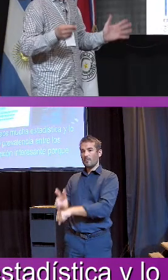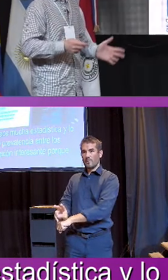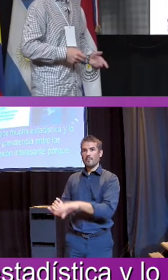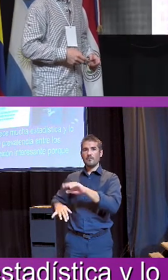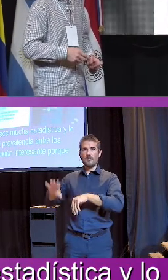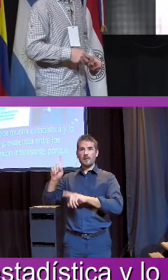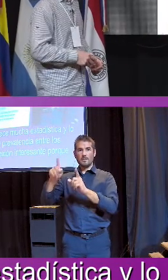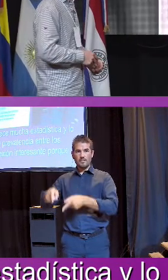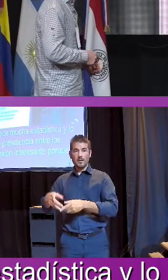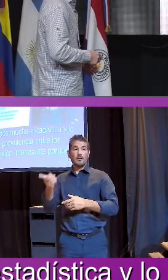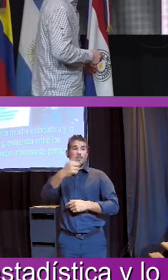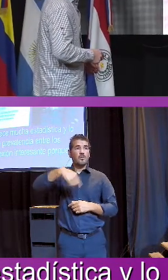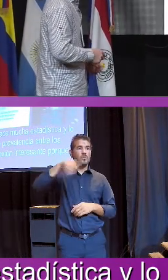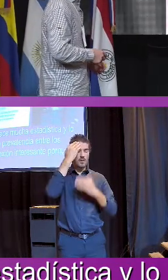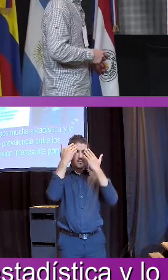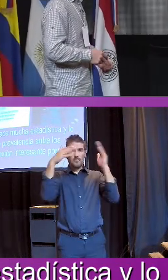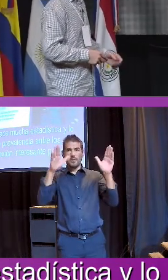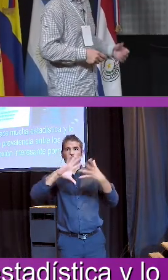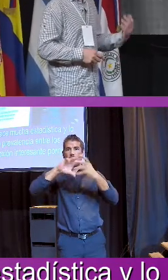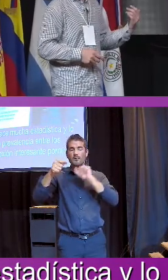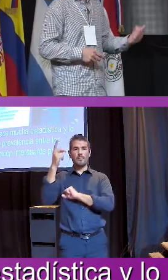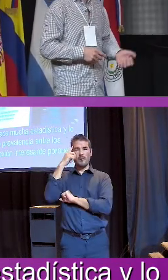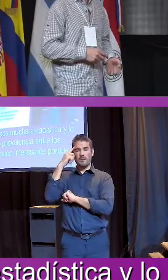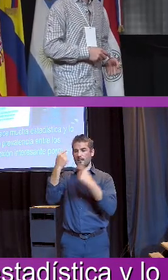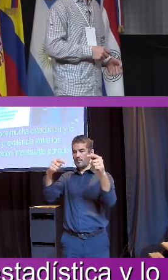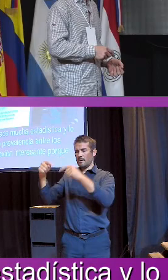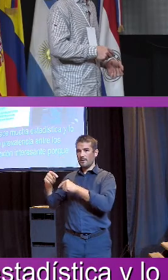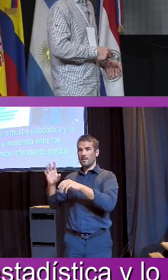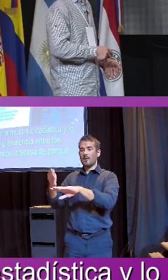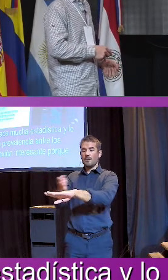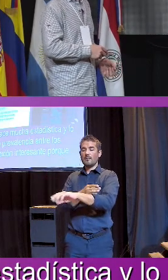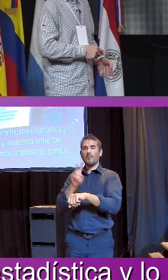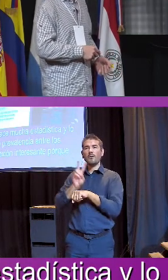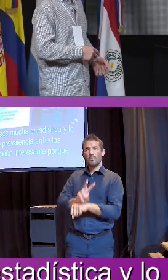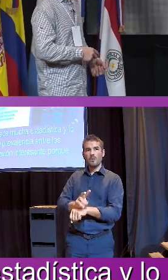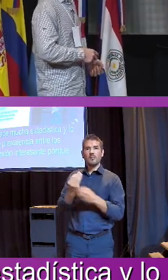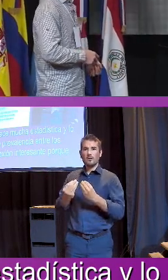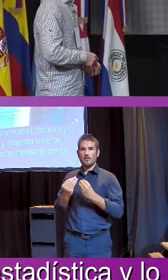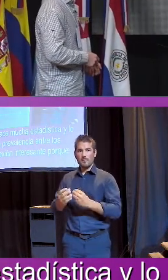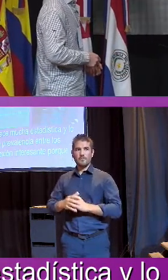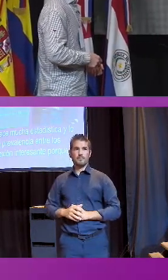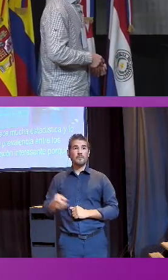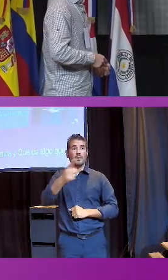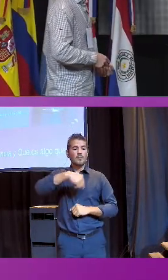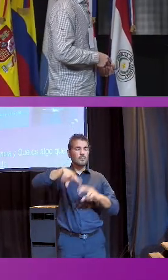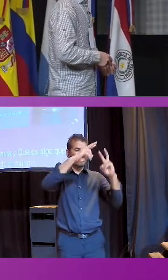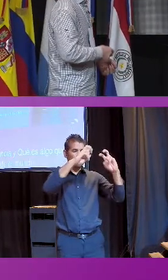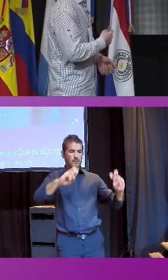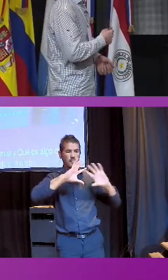un poco el pensamiento en relación a esto del aumento de la prevalencia y que es algo que se va replicando en los estudios de todo el